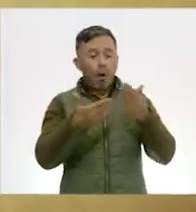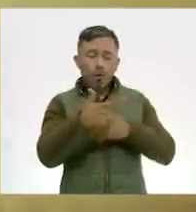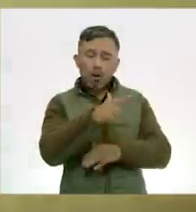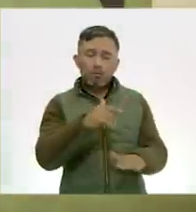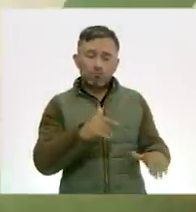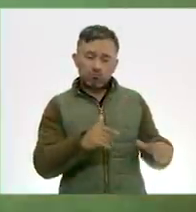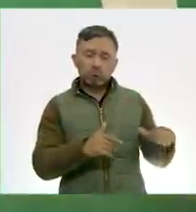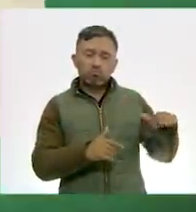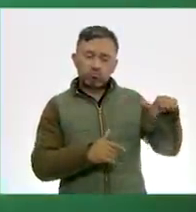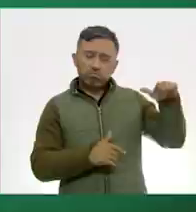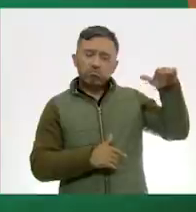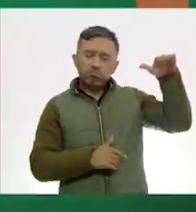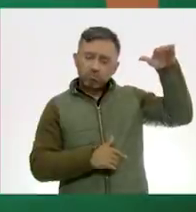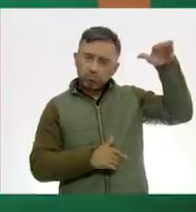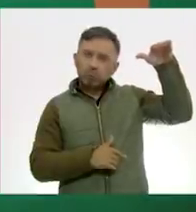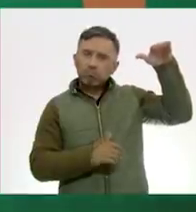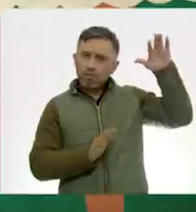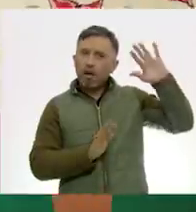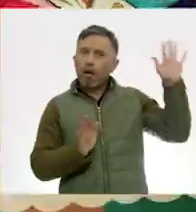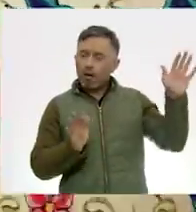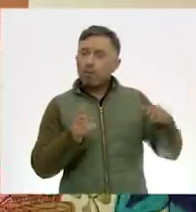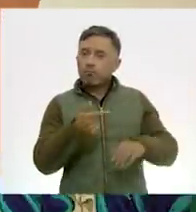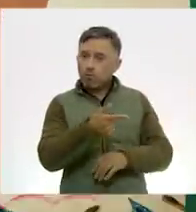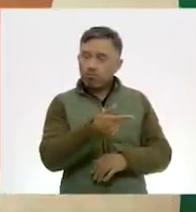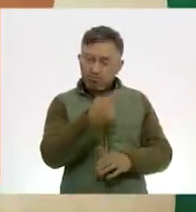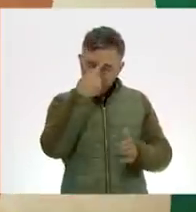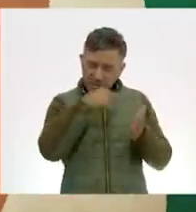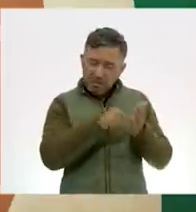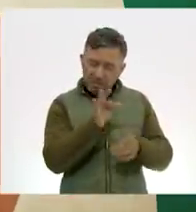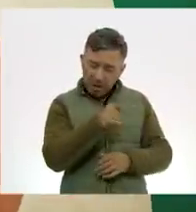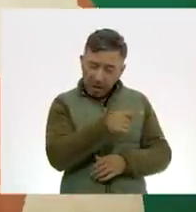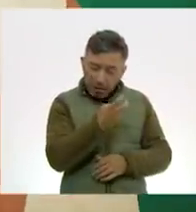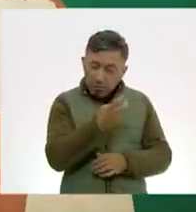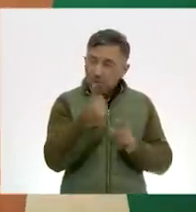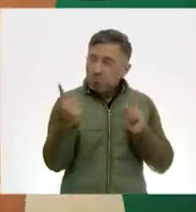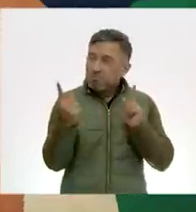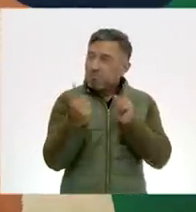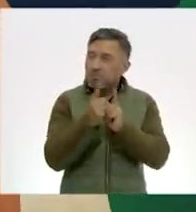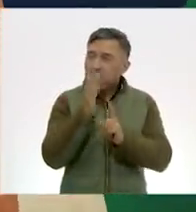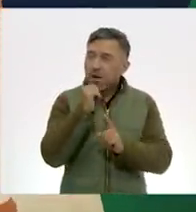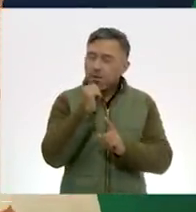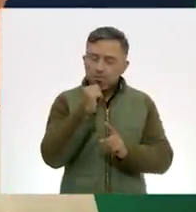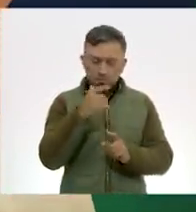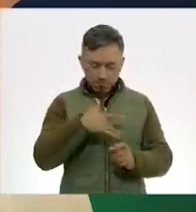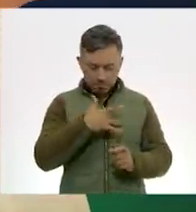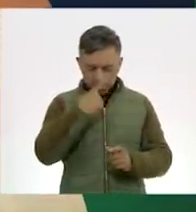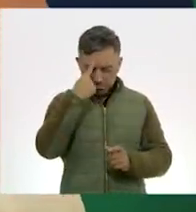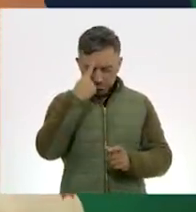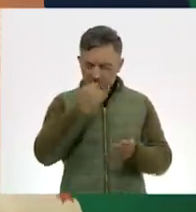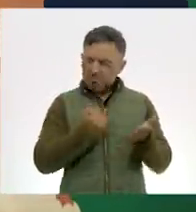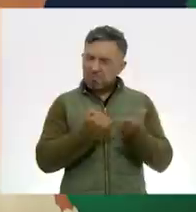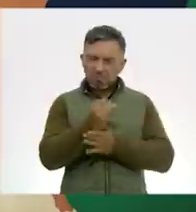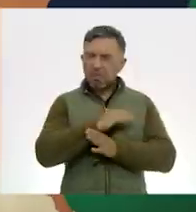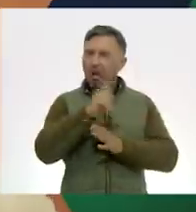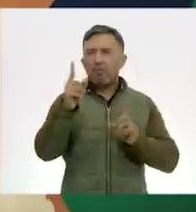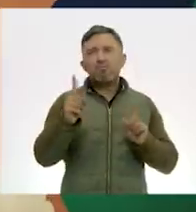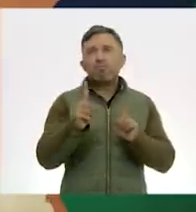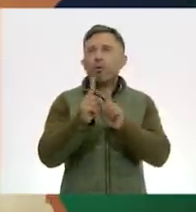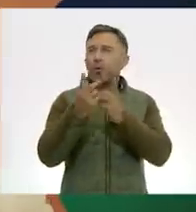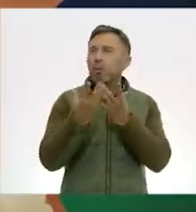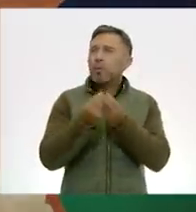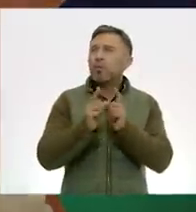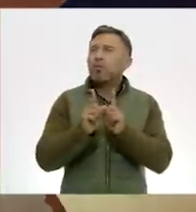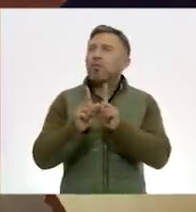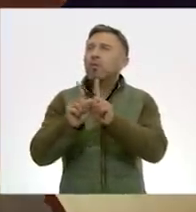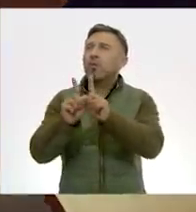tematu pasta la wilik. Tani tupleki bintu pach, mainkatka hachihancha haken utiali.